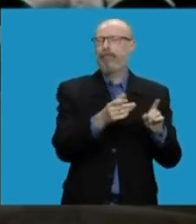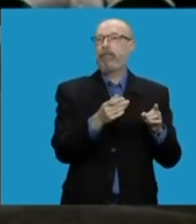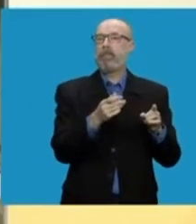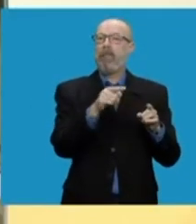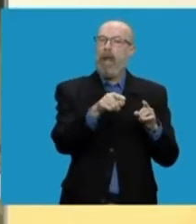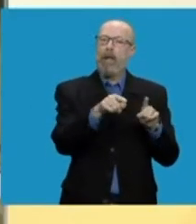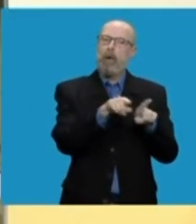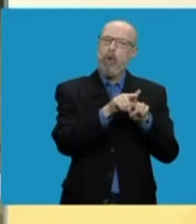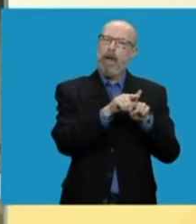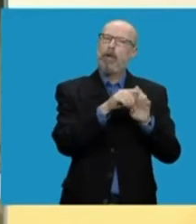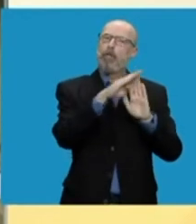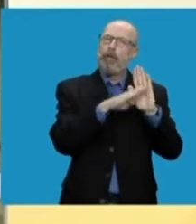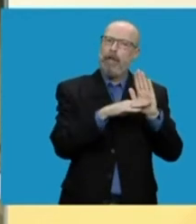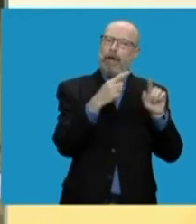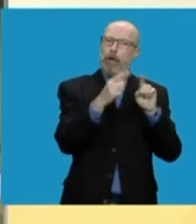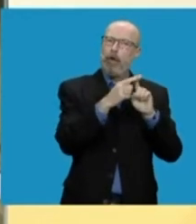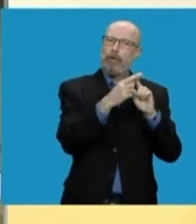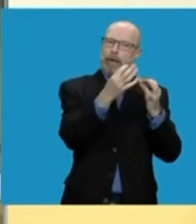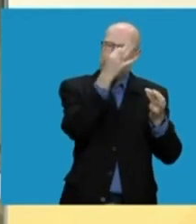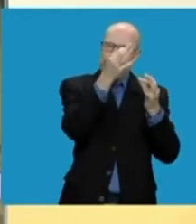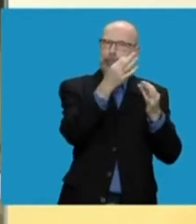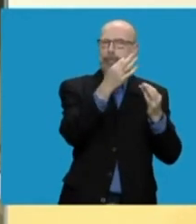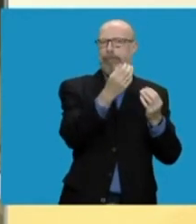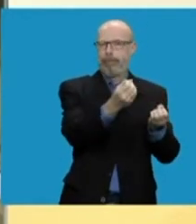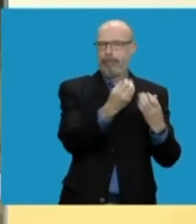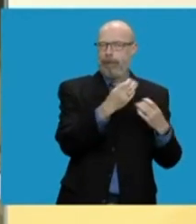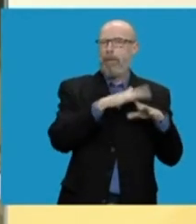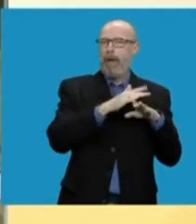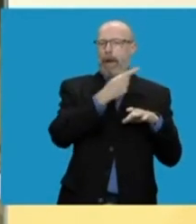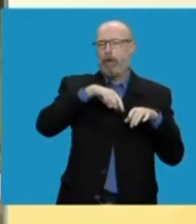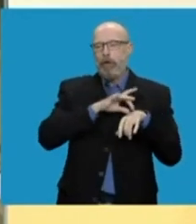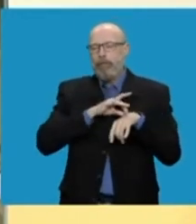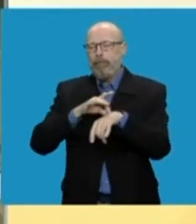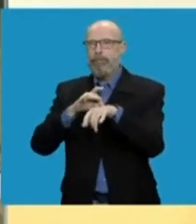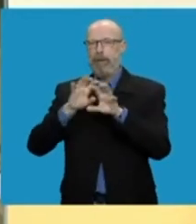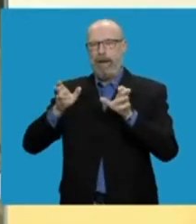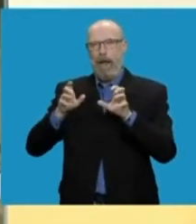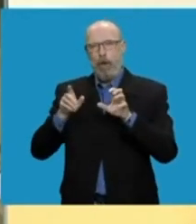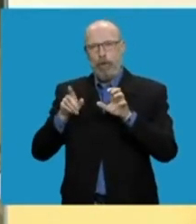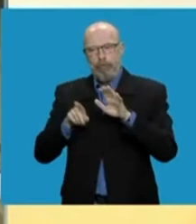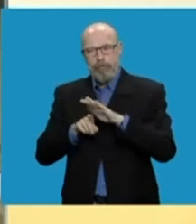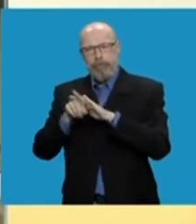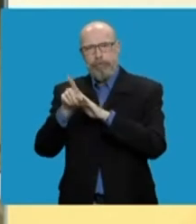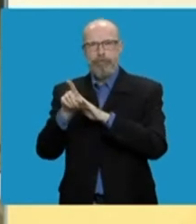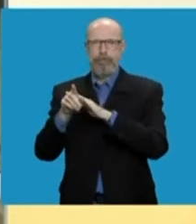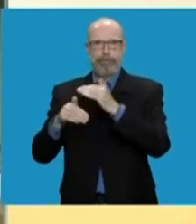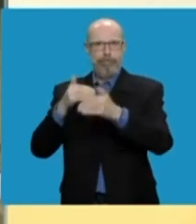que, bueno, que han hecho que nuestra emisora, nuestras emisoras, pues hayan ido cogiendo el sitio que ahora pues mantienen en